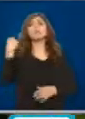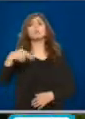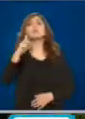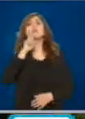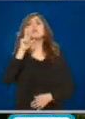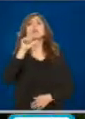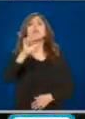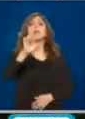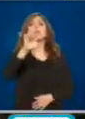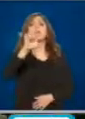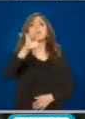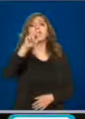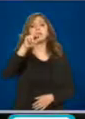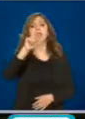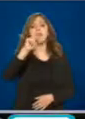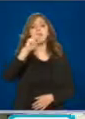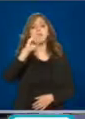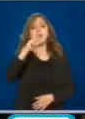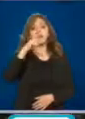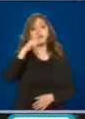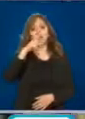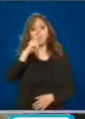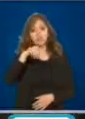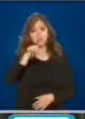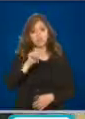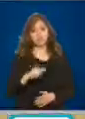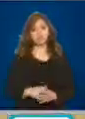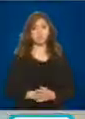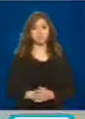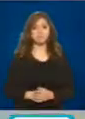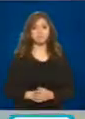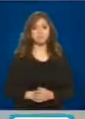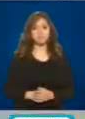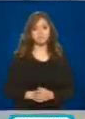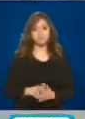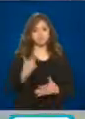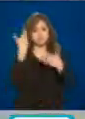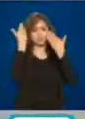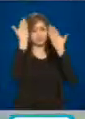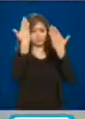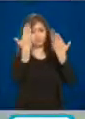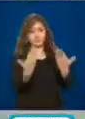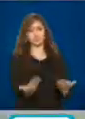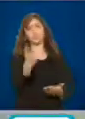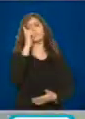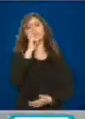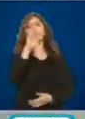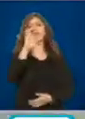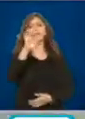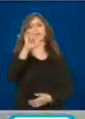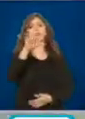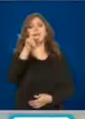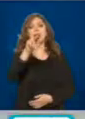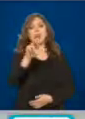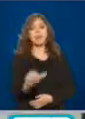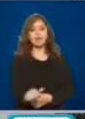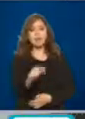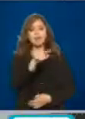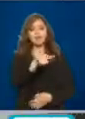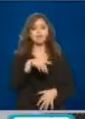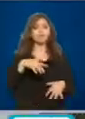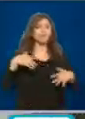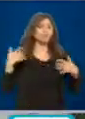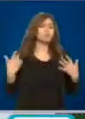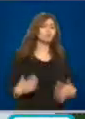doña Elena Poniatowska. Y bueno, mire, aquí está doña Elena Poniatowska